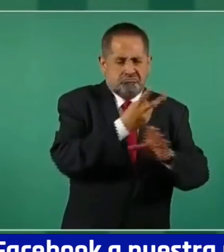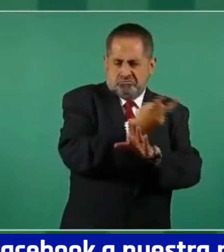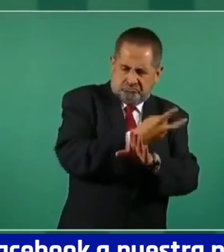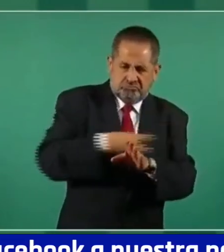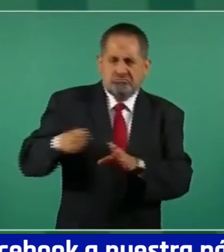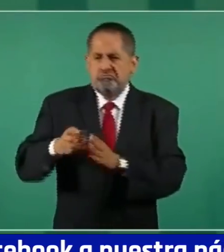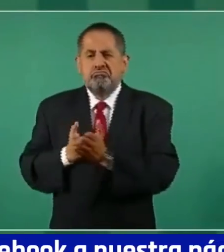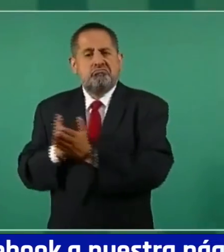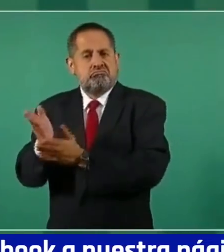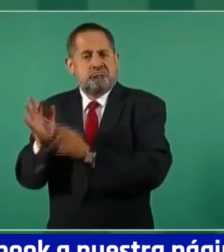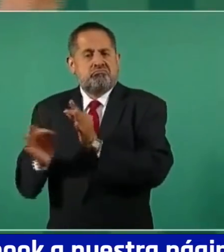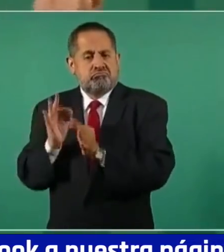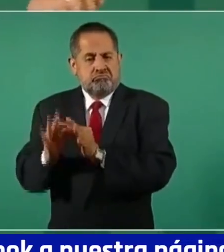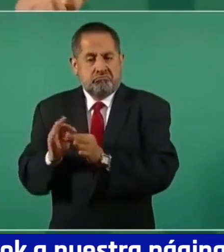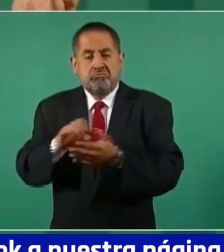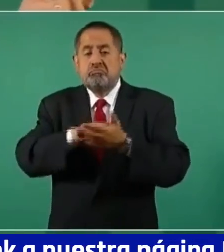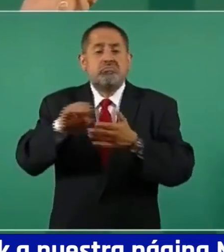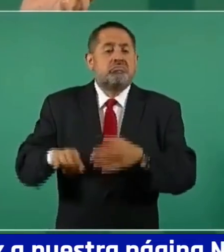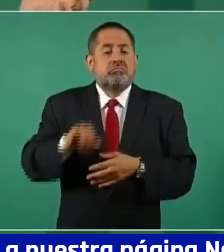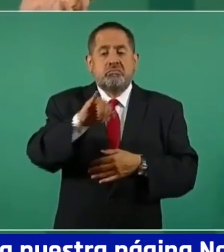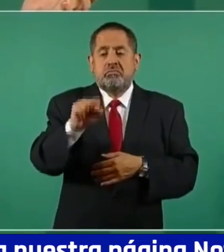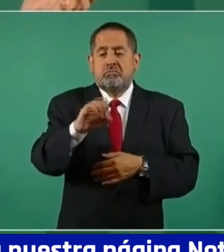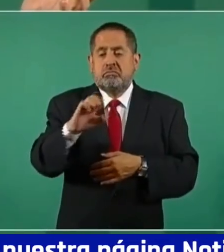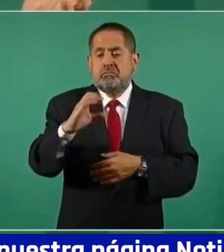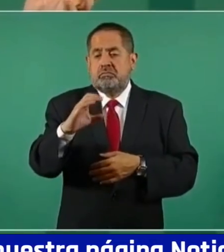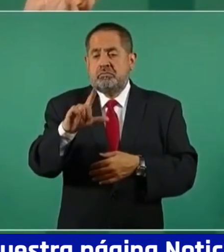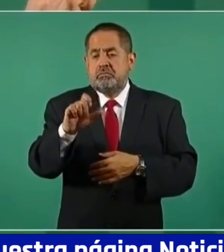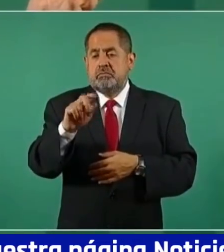revolucionarios. José Clemente Orozco